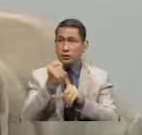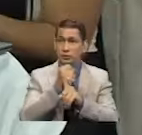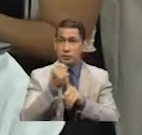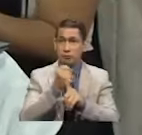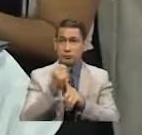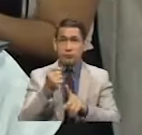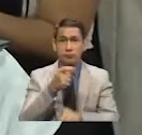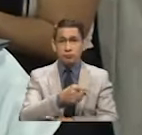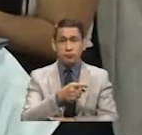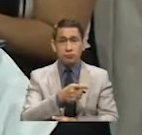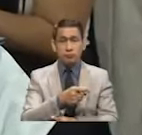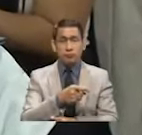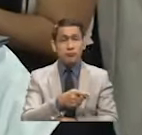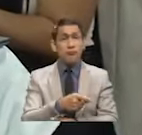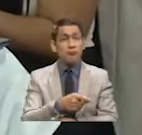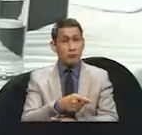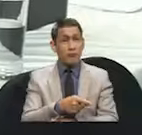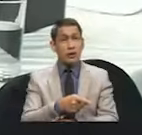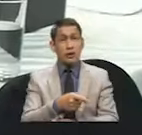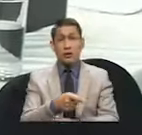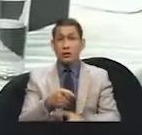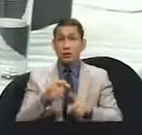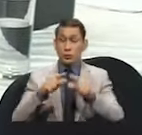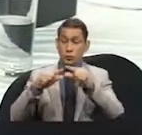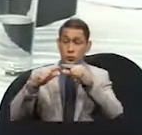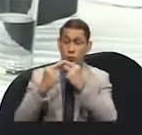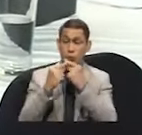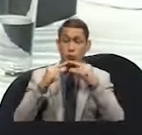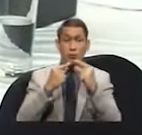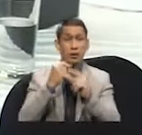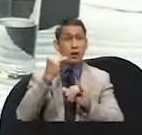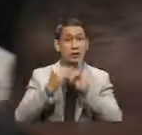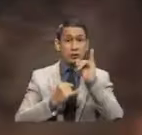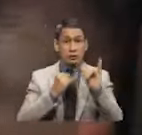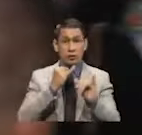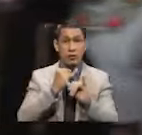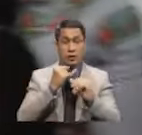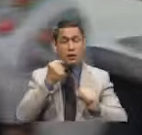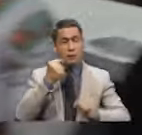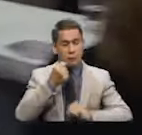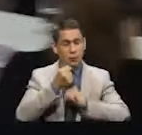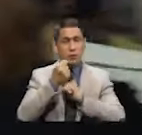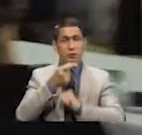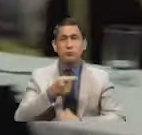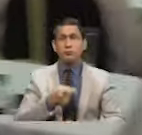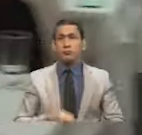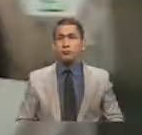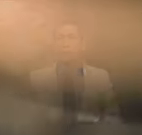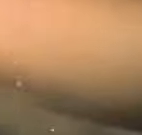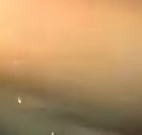este informe que contó el respaldo de organizaciones internacionales.